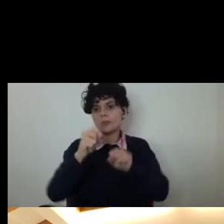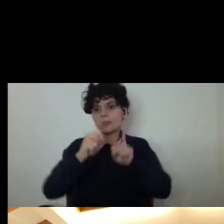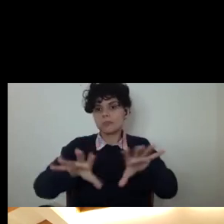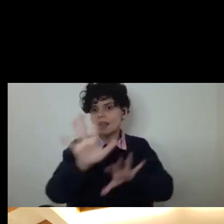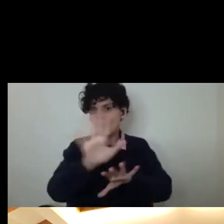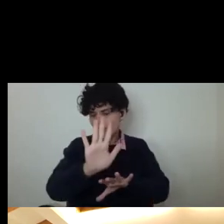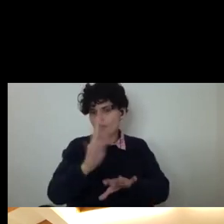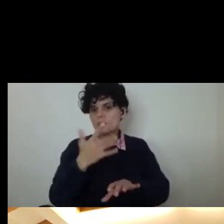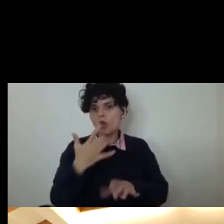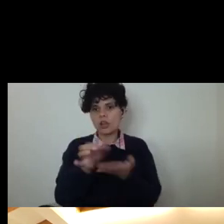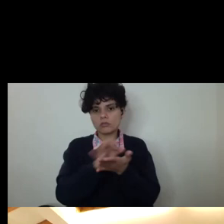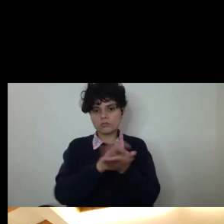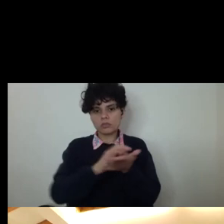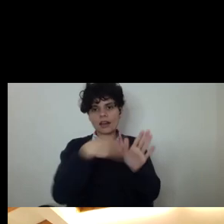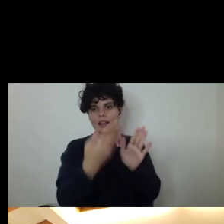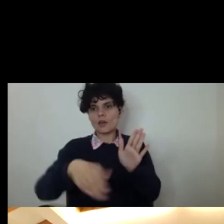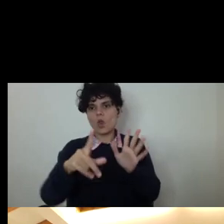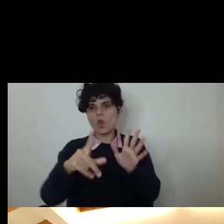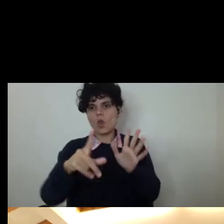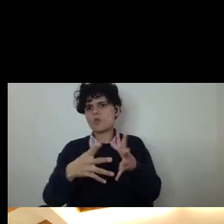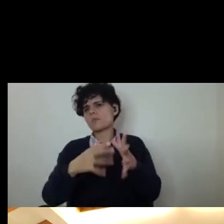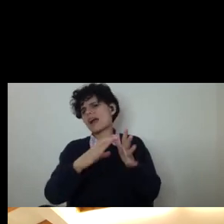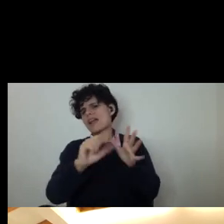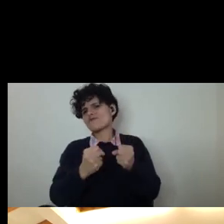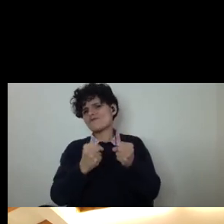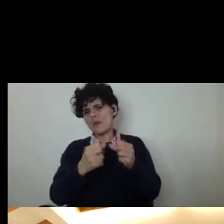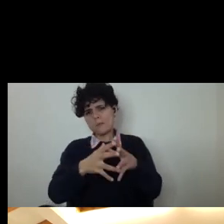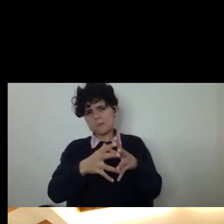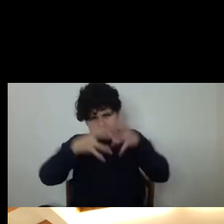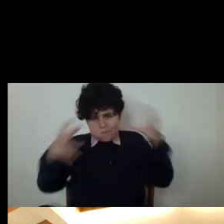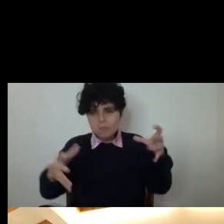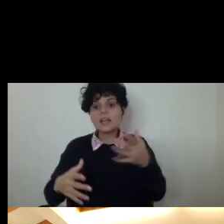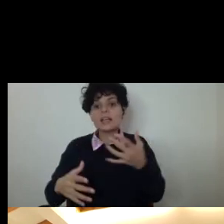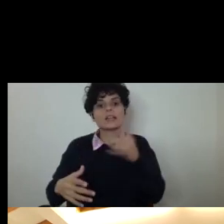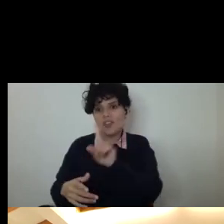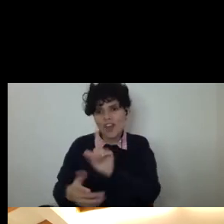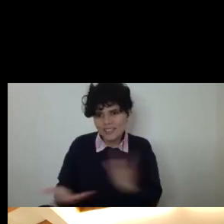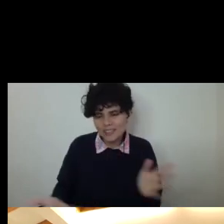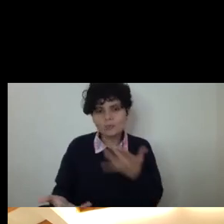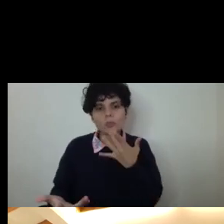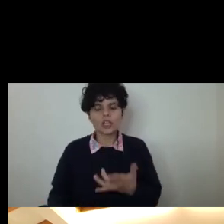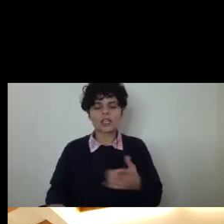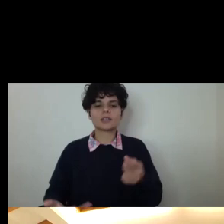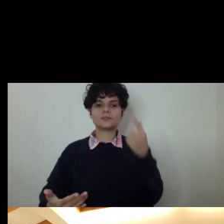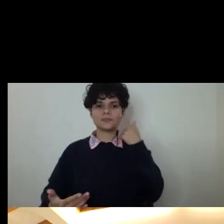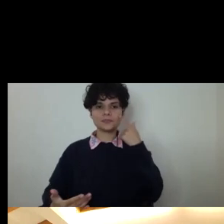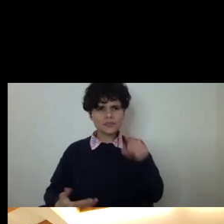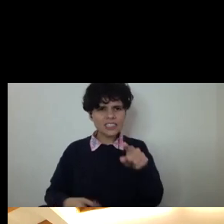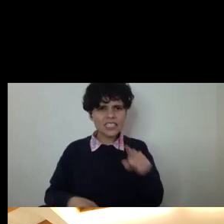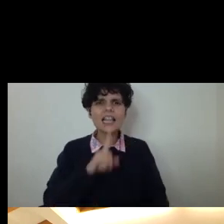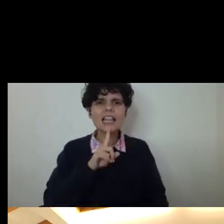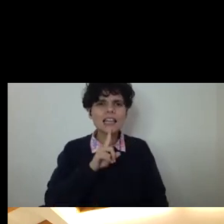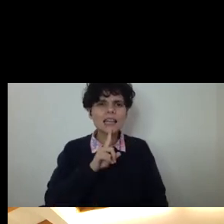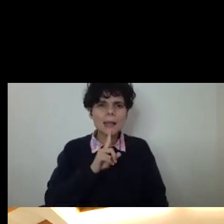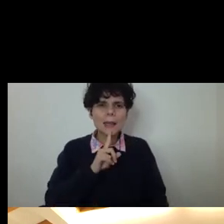retículo se depletó de calcio. Pero ese no es el caso, y eso se los muestro muy brevemente acá, porque si ponemos tapsicardina, que es un inhibidor